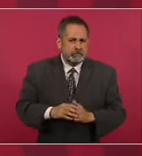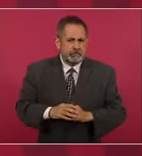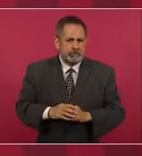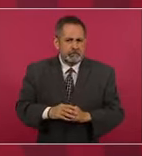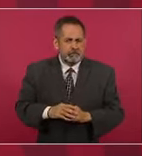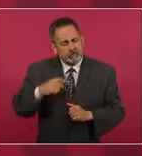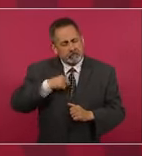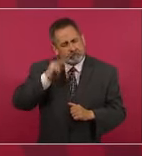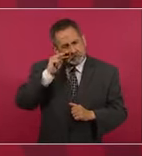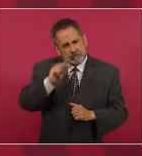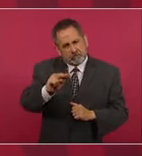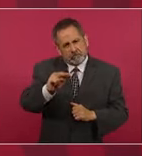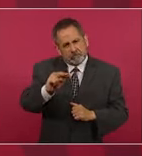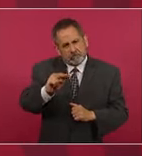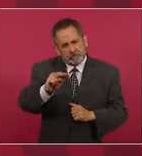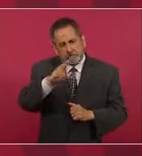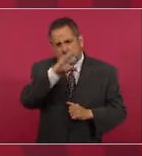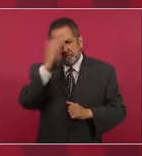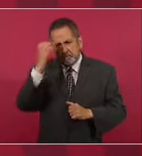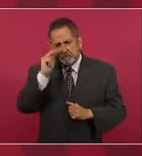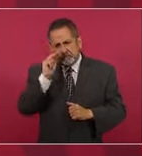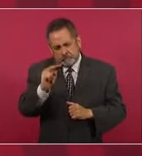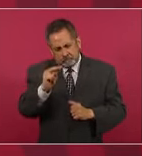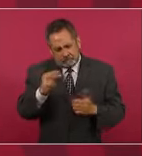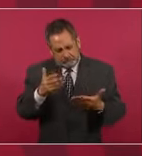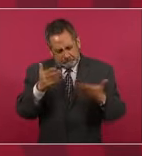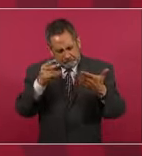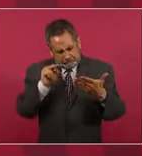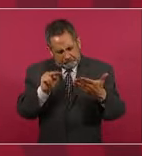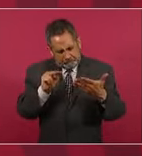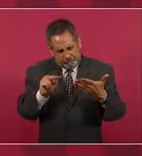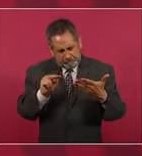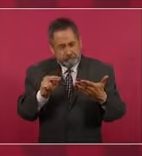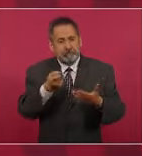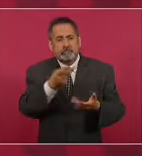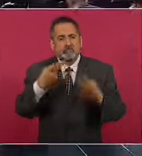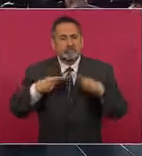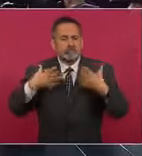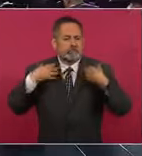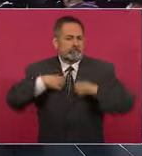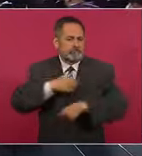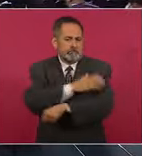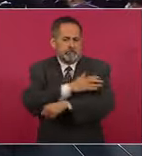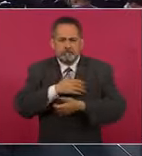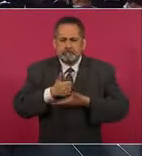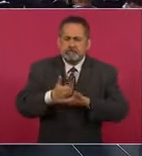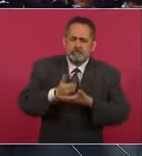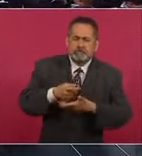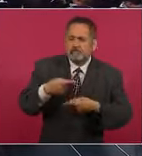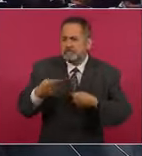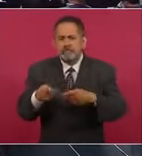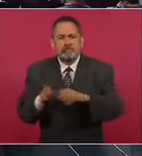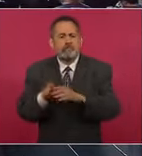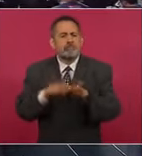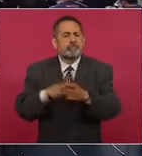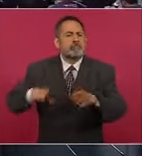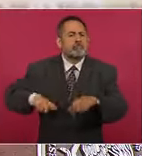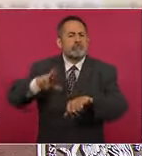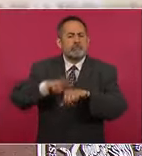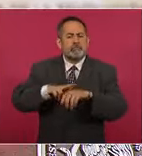Vi una imagen de los servidores públicos de Sembrando Vida con el